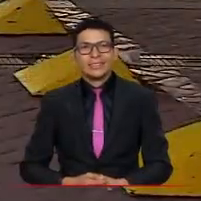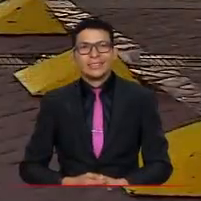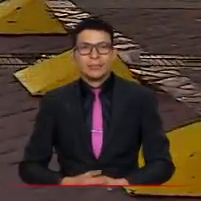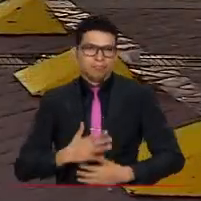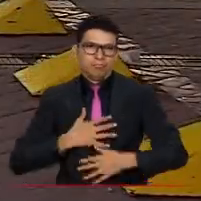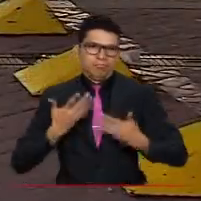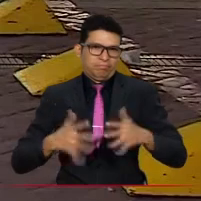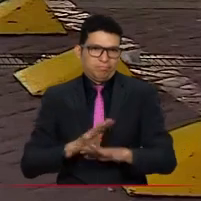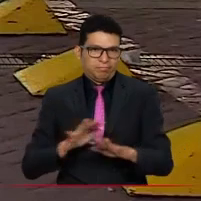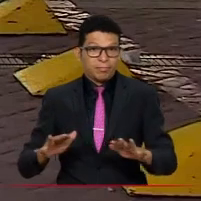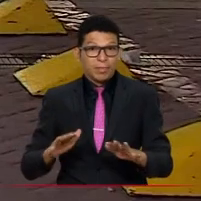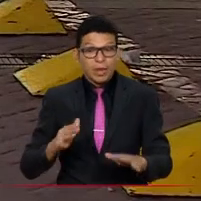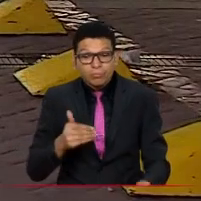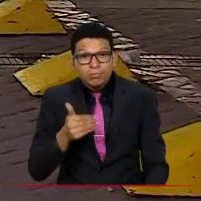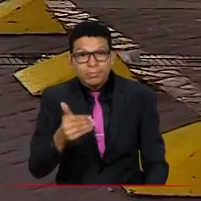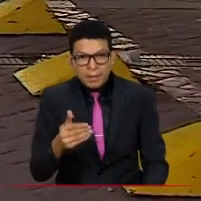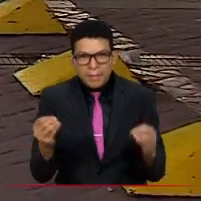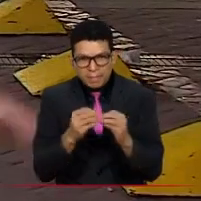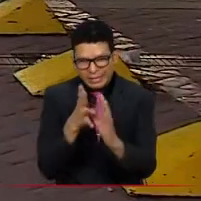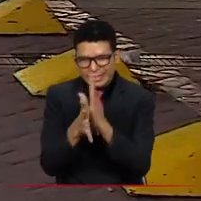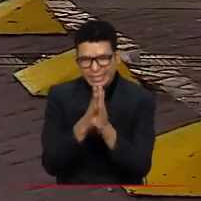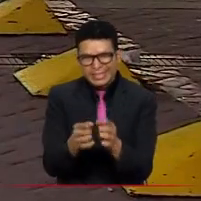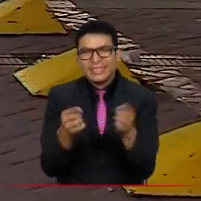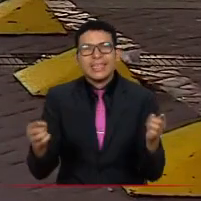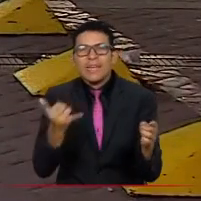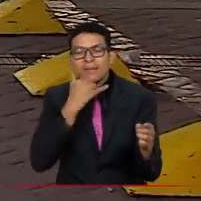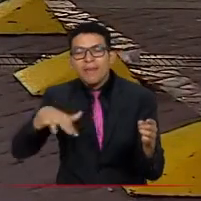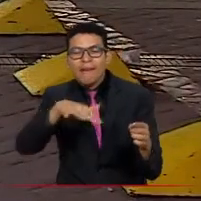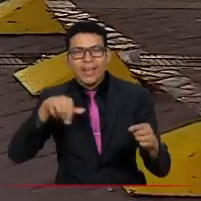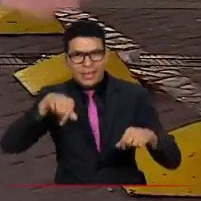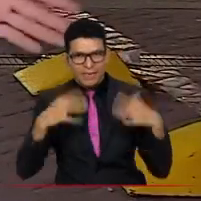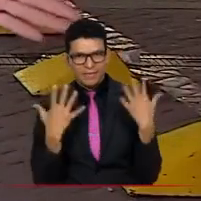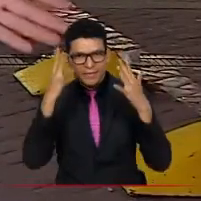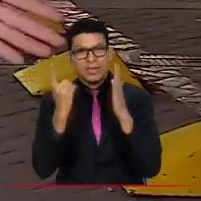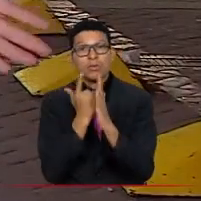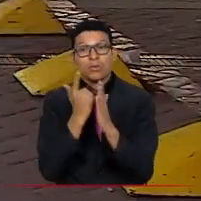Yo me despido por ahora, pero más adelante volvemos con más detalles de lo que sucede en la Feria del Libro en